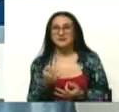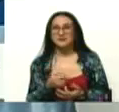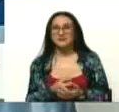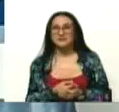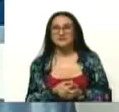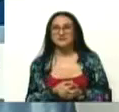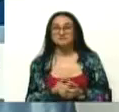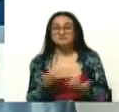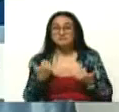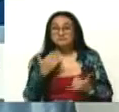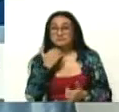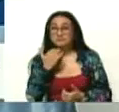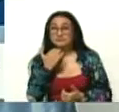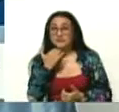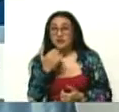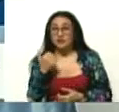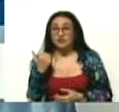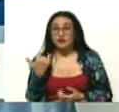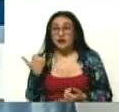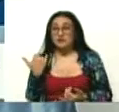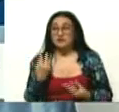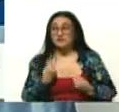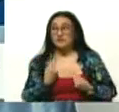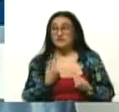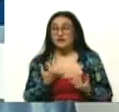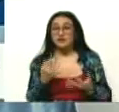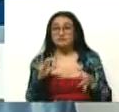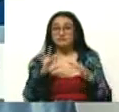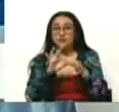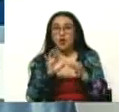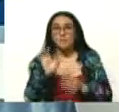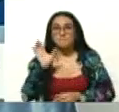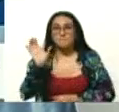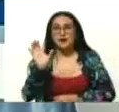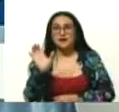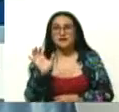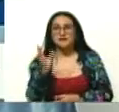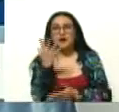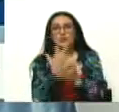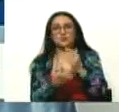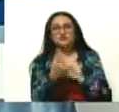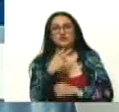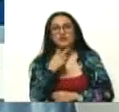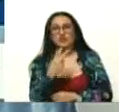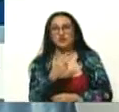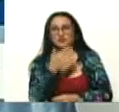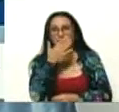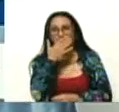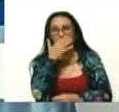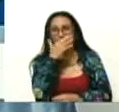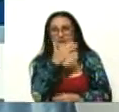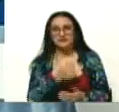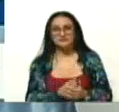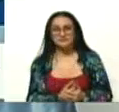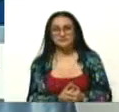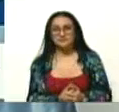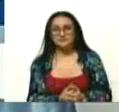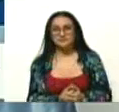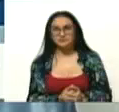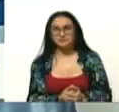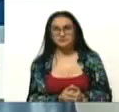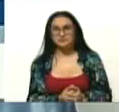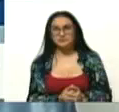lo recientemente ocurrido ha unido al país en esa sola voz, que no haya